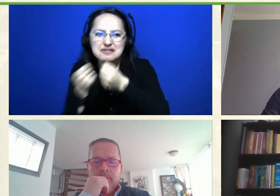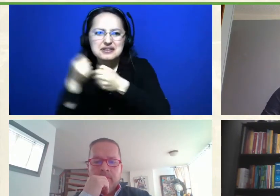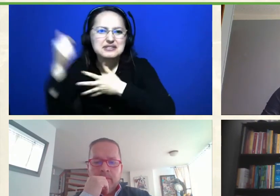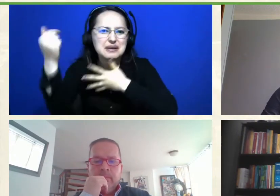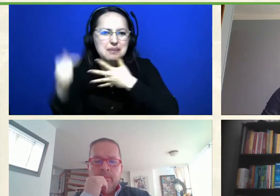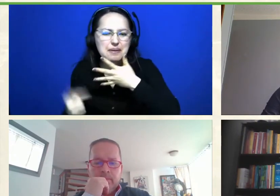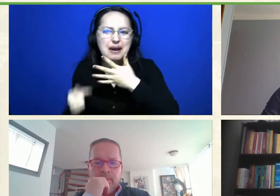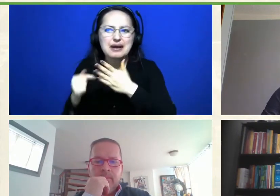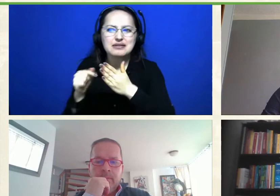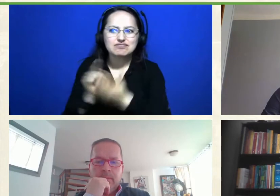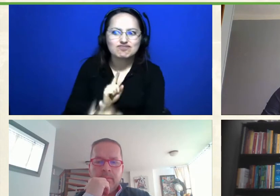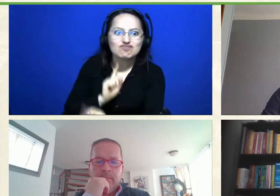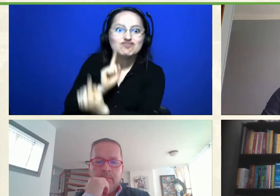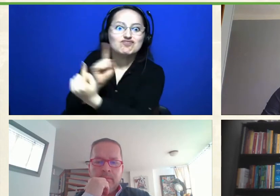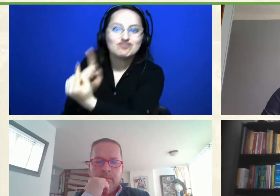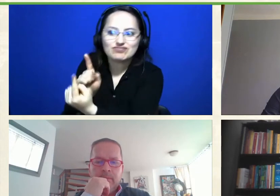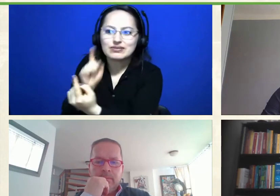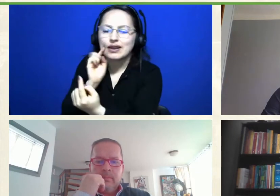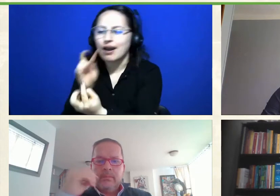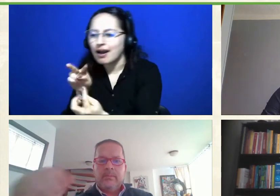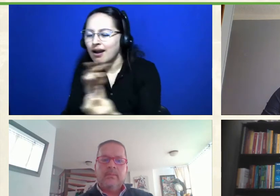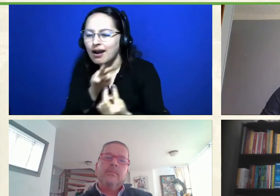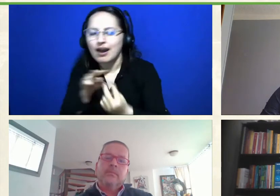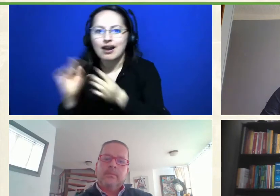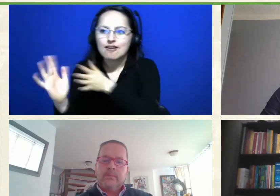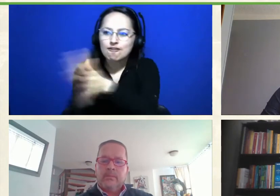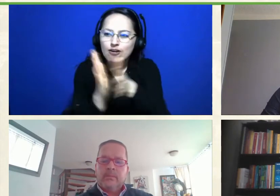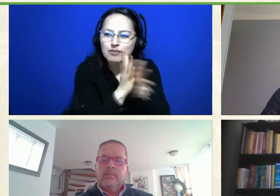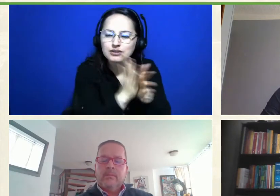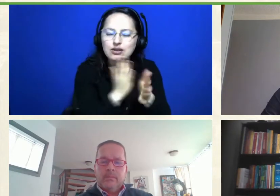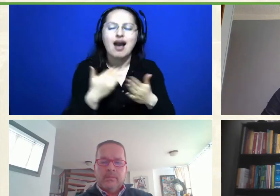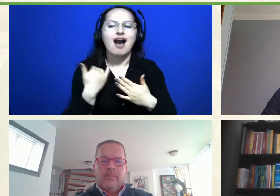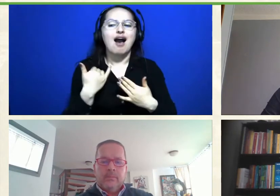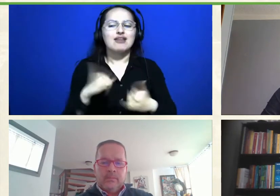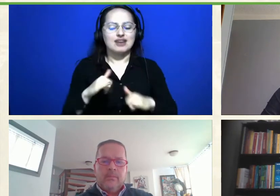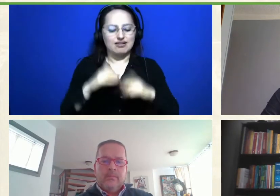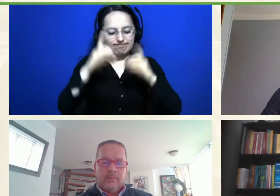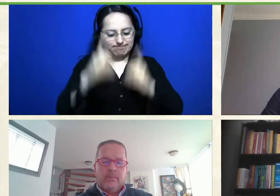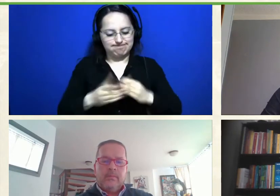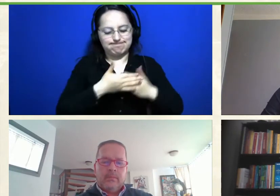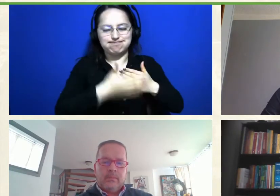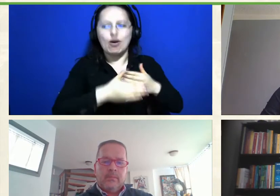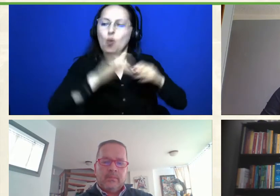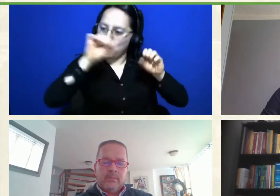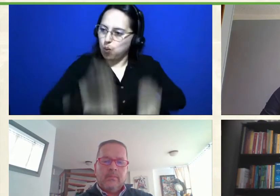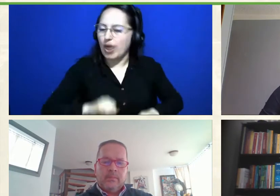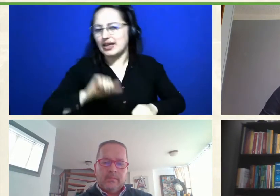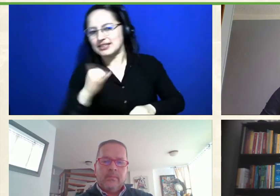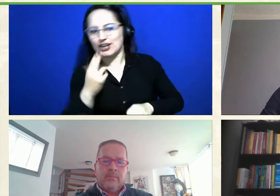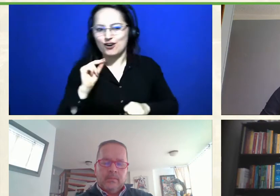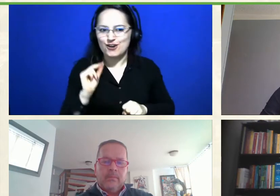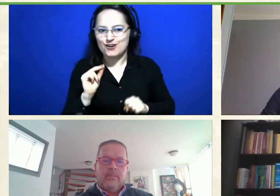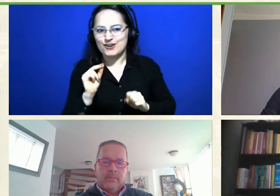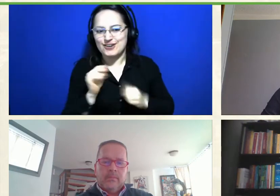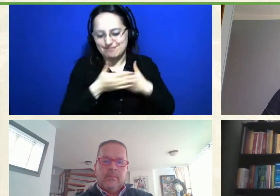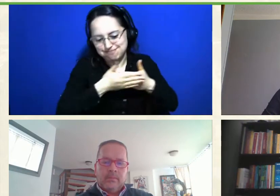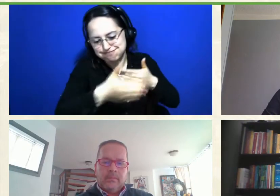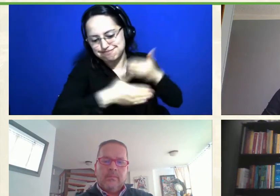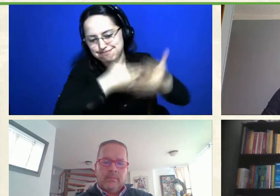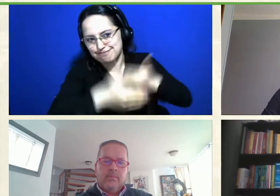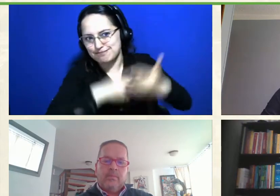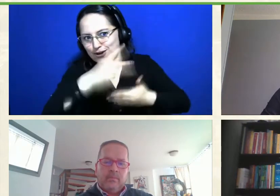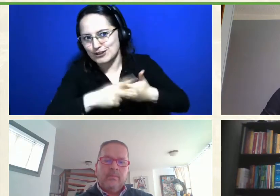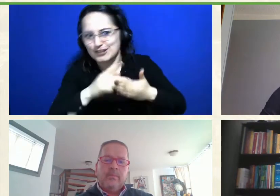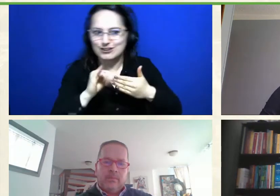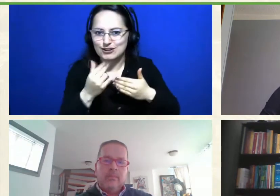ustedes empiezan a buscar la información que les va a permitir a ustedes decir, sí, es viable y podemos seguir con el proceso. ¿Me equivoco o algo